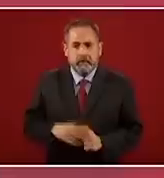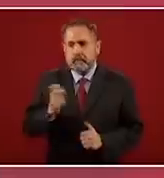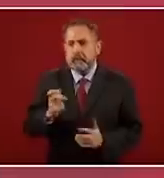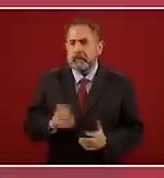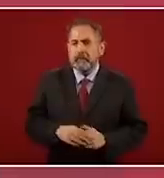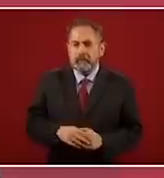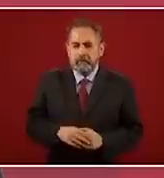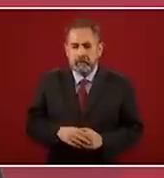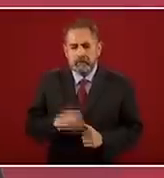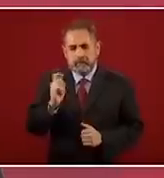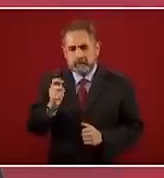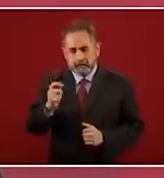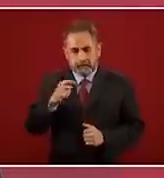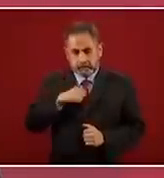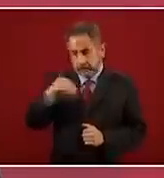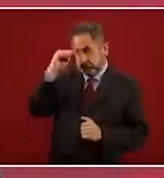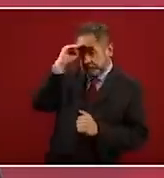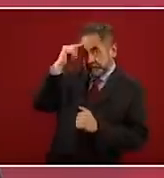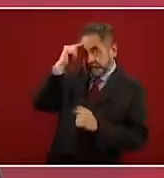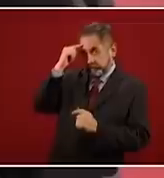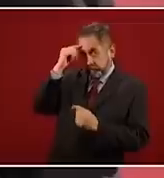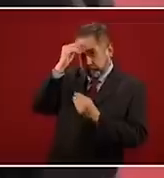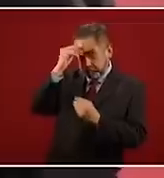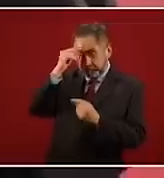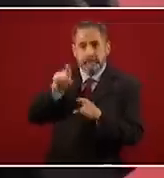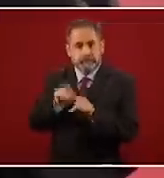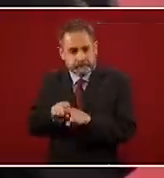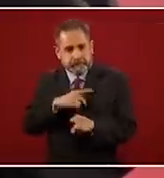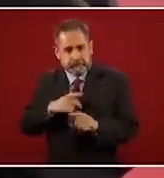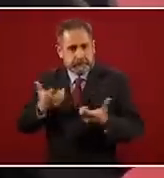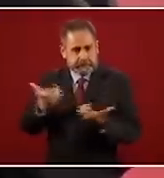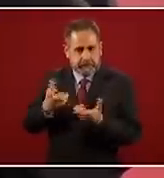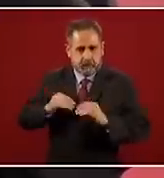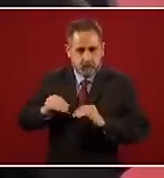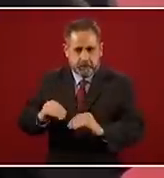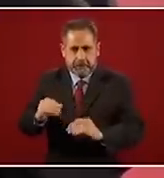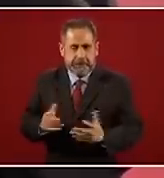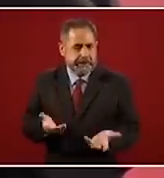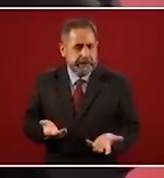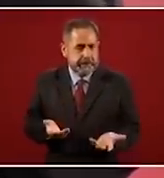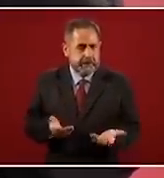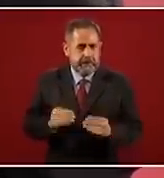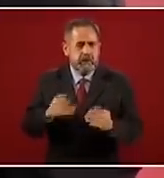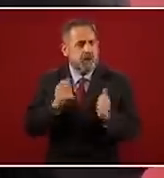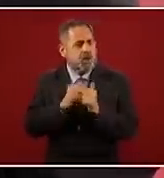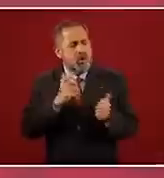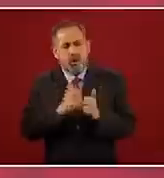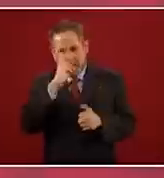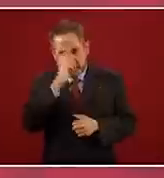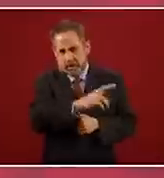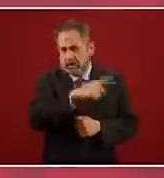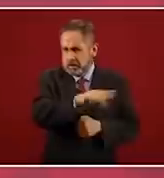Entonces, sí es pensamiento, pero también acción. Yo respeto mucho